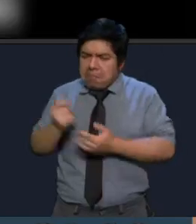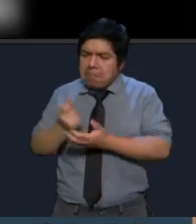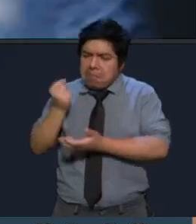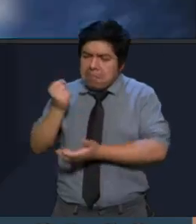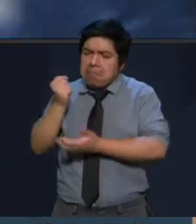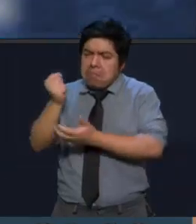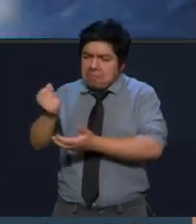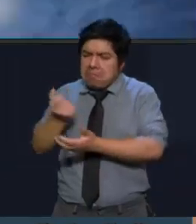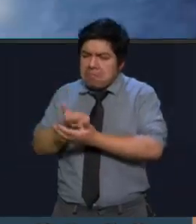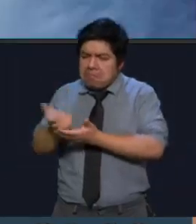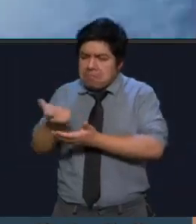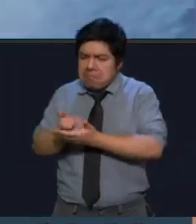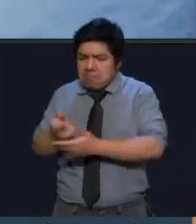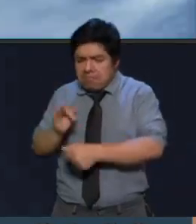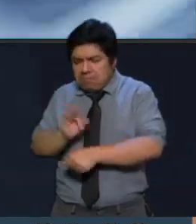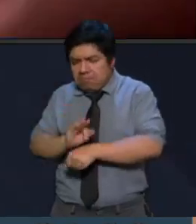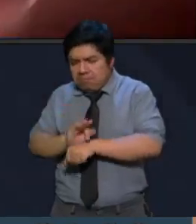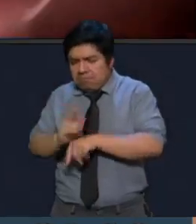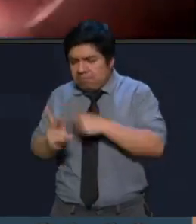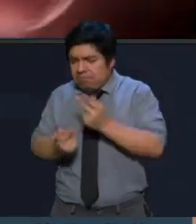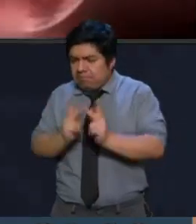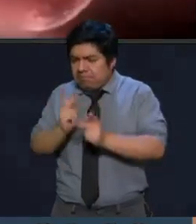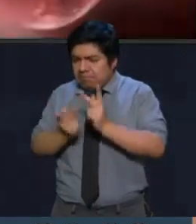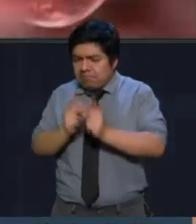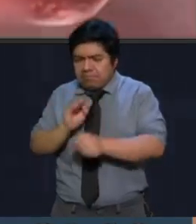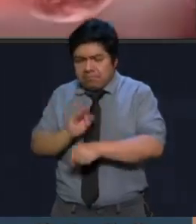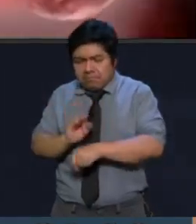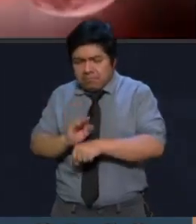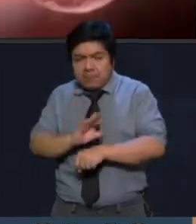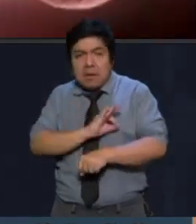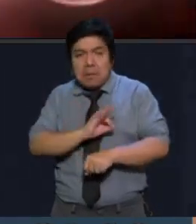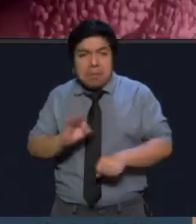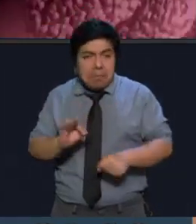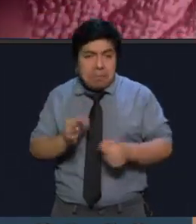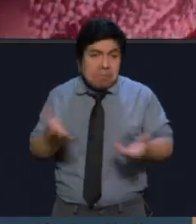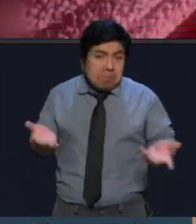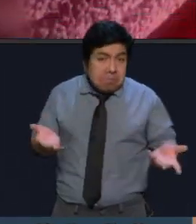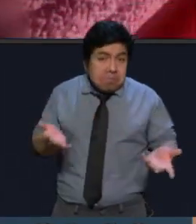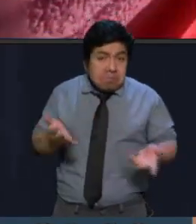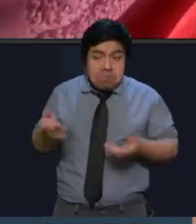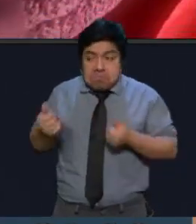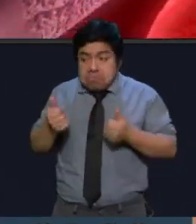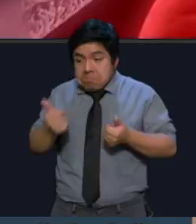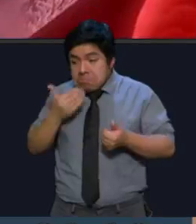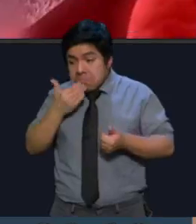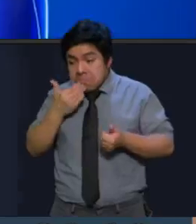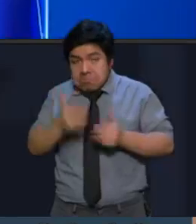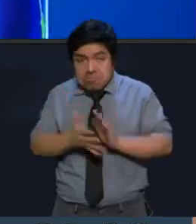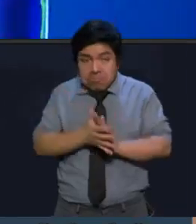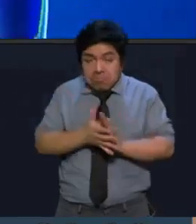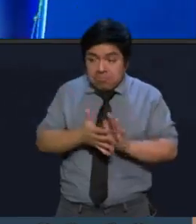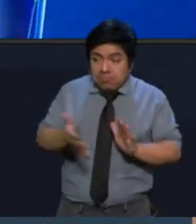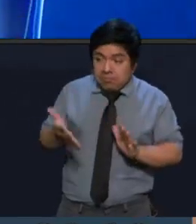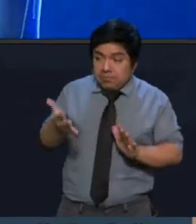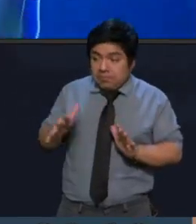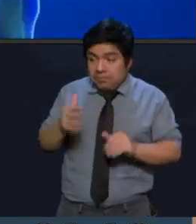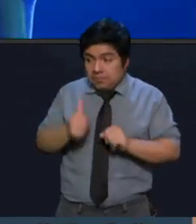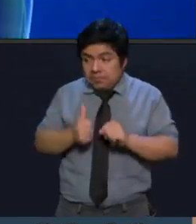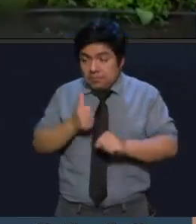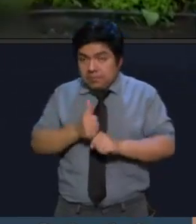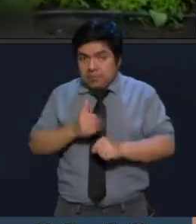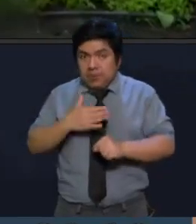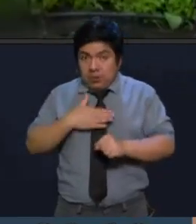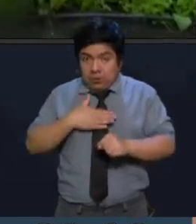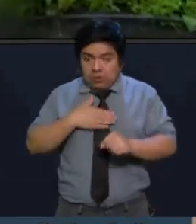más alto de protección vegetal y al parecer pues también tienen problemas, por eso extendieron el glifosato. Yo estoy trabajando